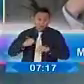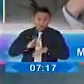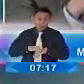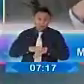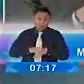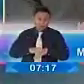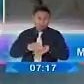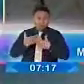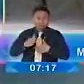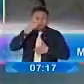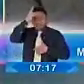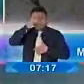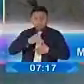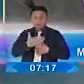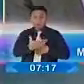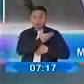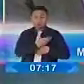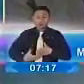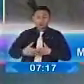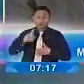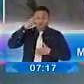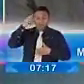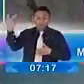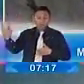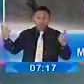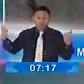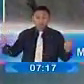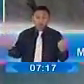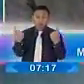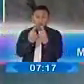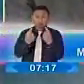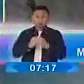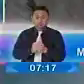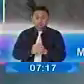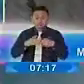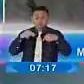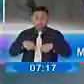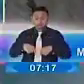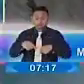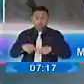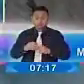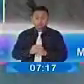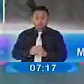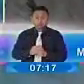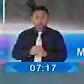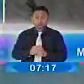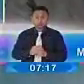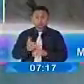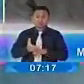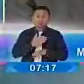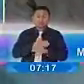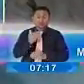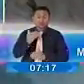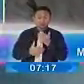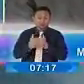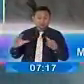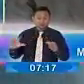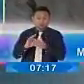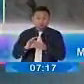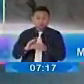por la decisión y voluntad política de los dos gobiernos y por las coyunturas que se han venido restableciendo en los últimos meses, si